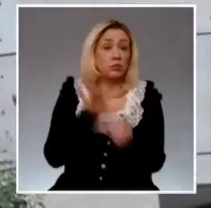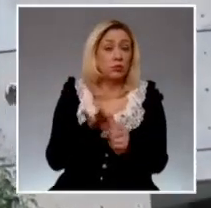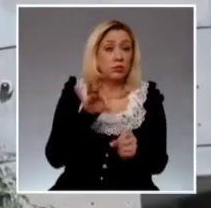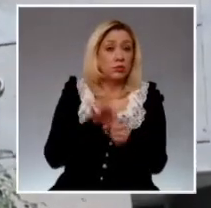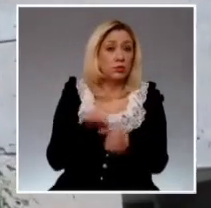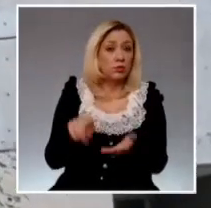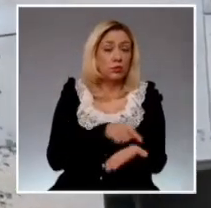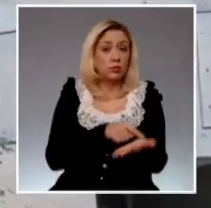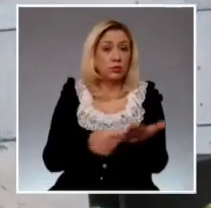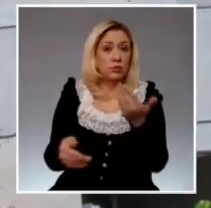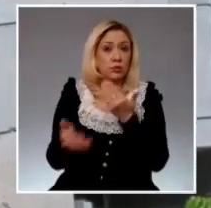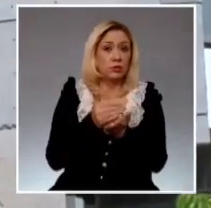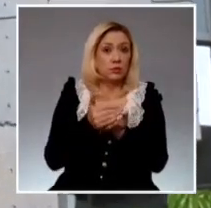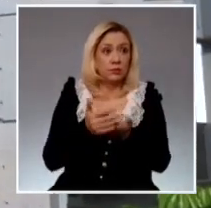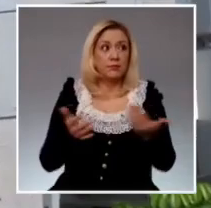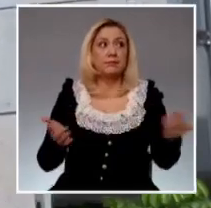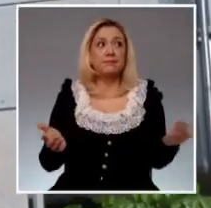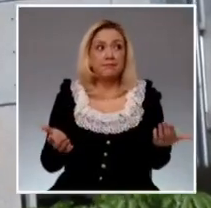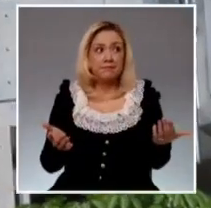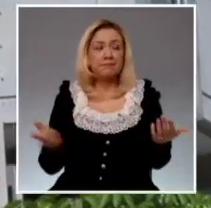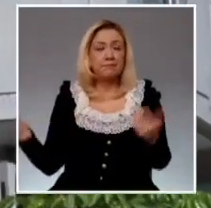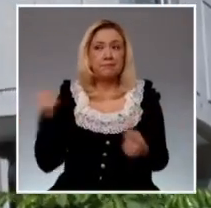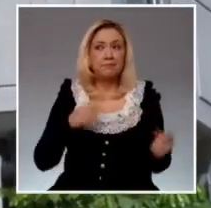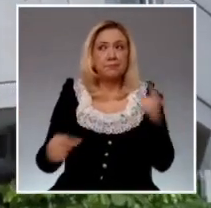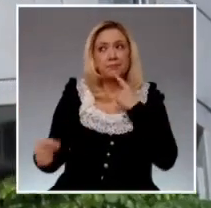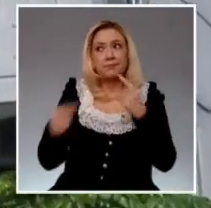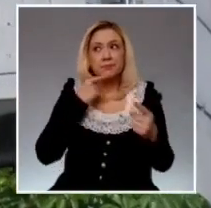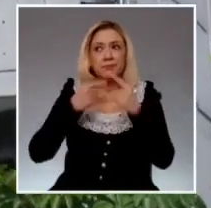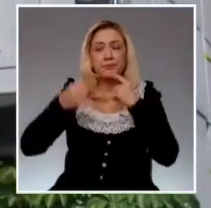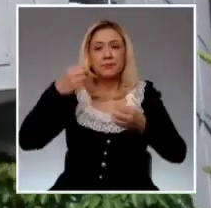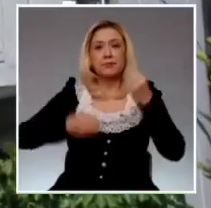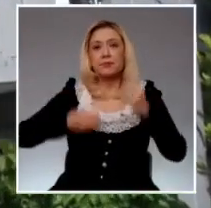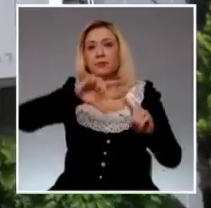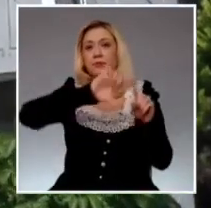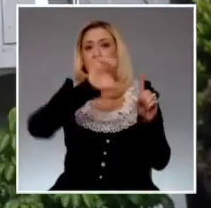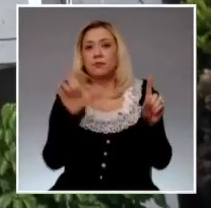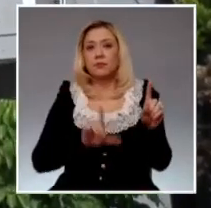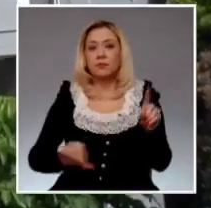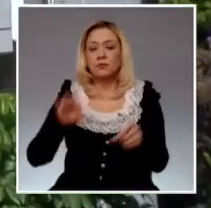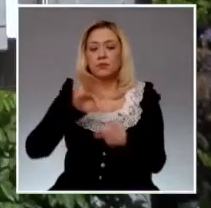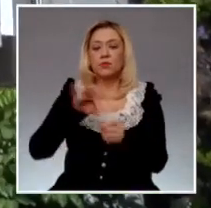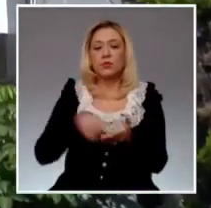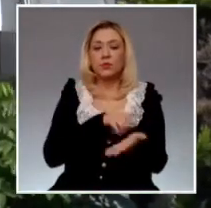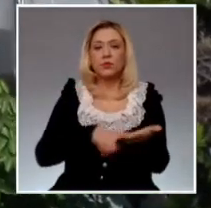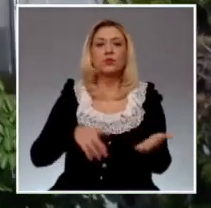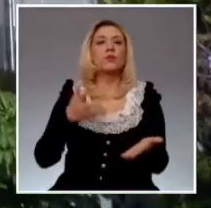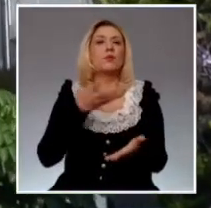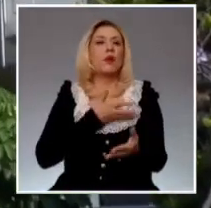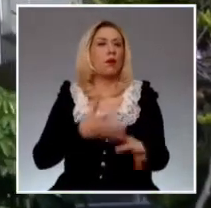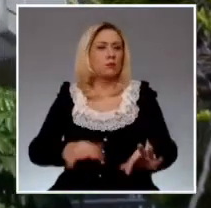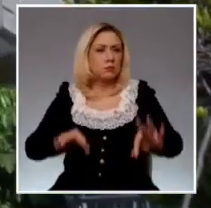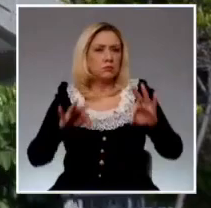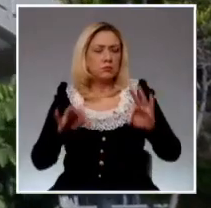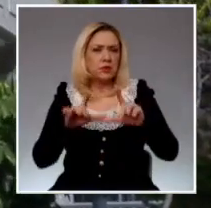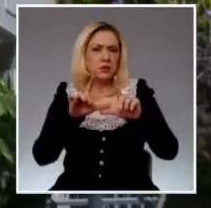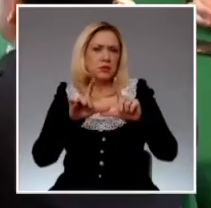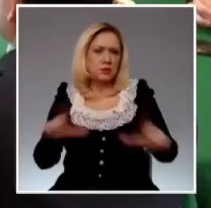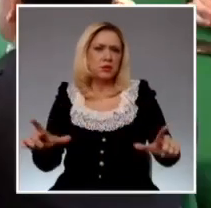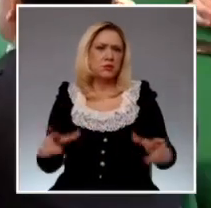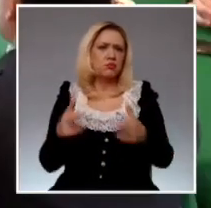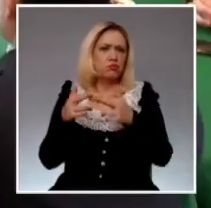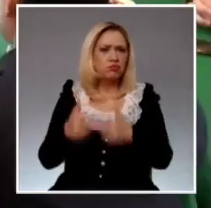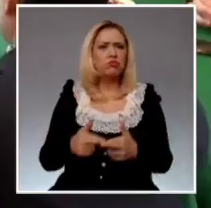El Tribunal Electoral del Poder Judicial de la Federación tiene las fortalezas y las capacidades para superar cualquier